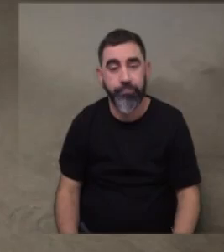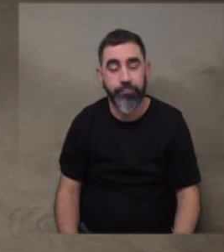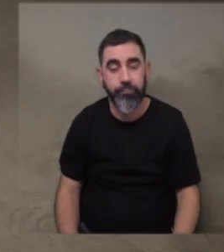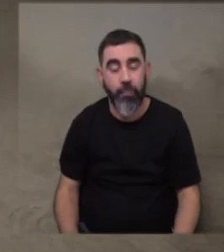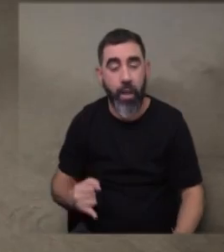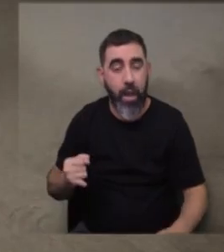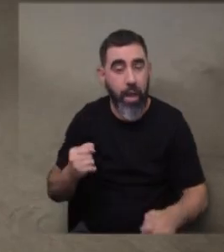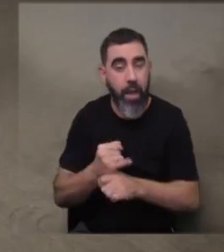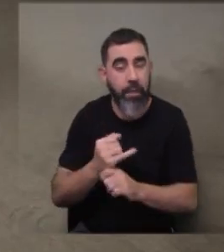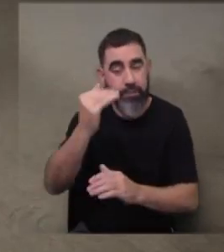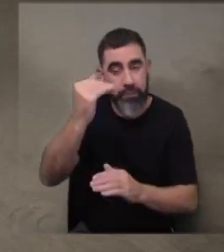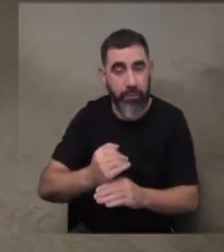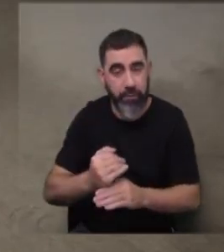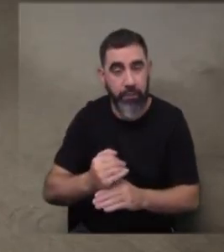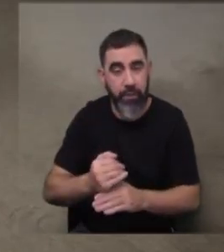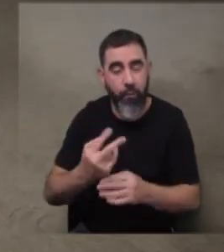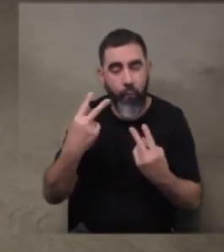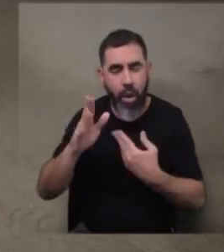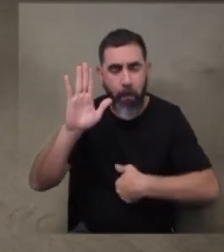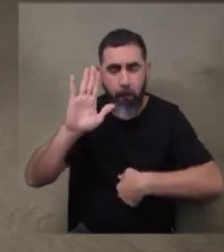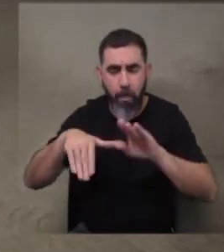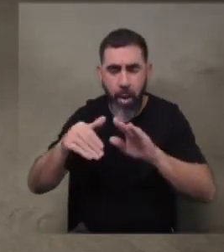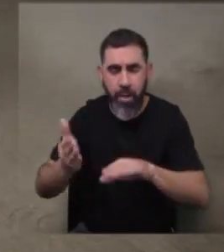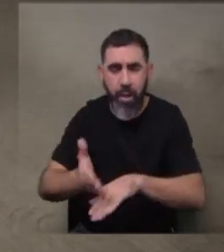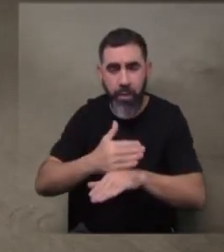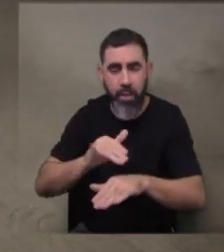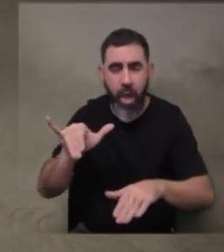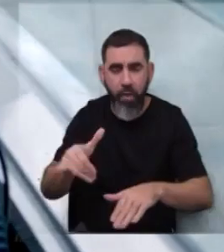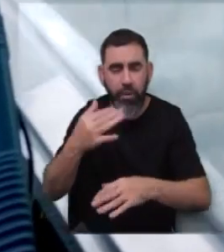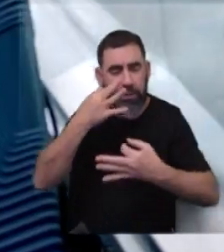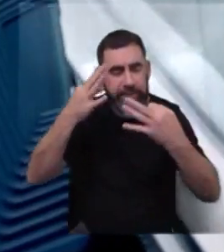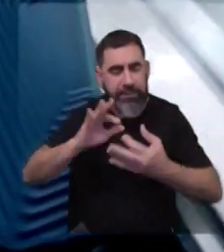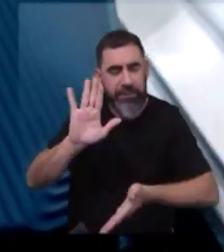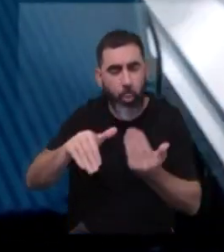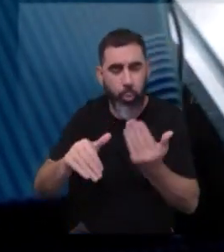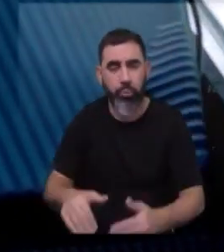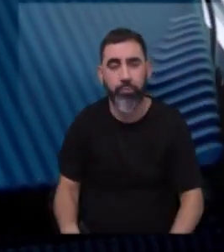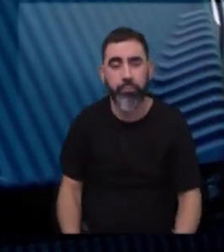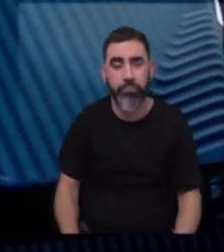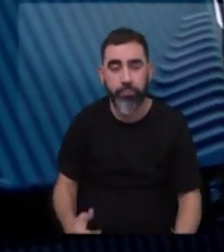de accidente baje, por más que hoy se vuela mucho más que antes, los aviones son mucho más seguros.